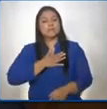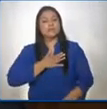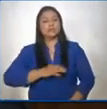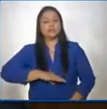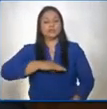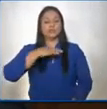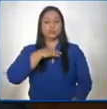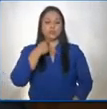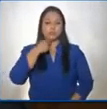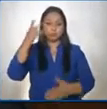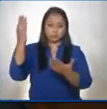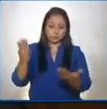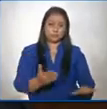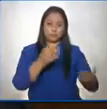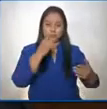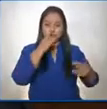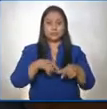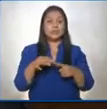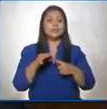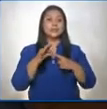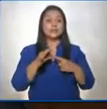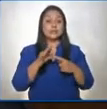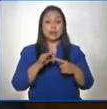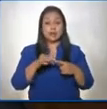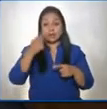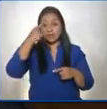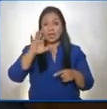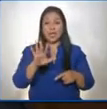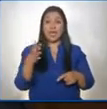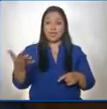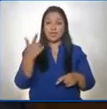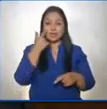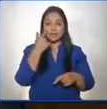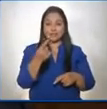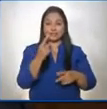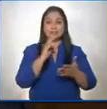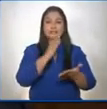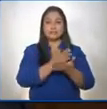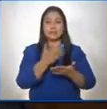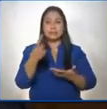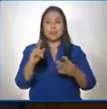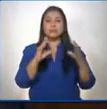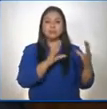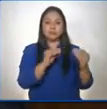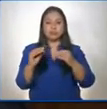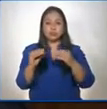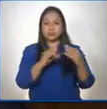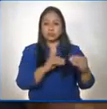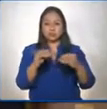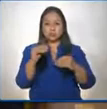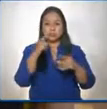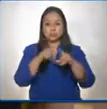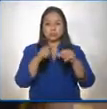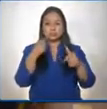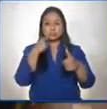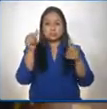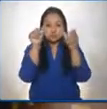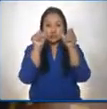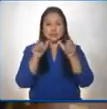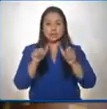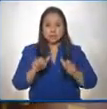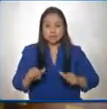bienvenida y especialmente porque el día de ayer nos dimos cita para el debate, para la discusión, para el análisis y